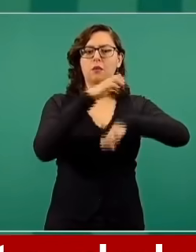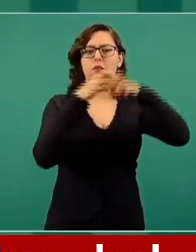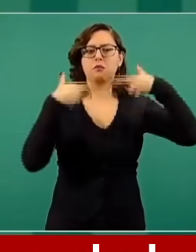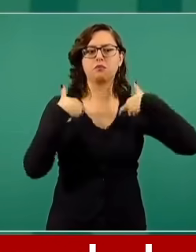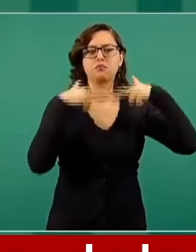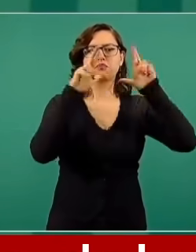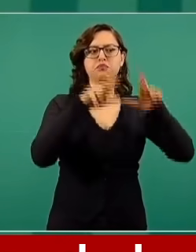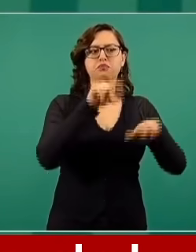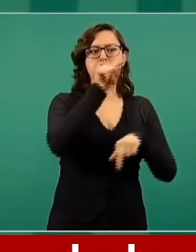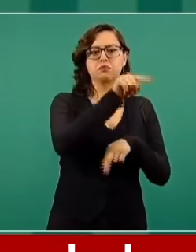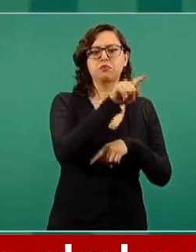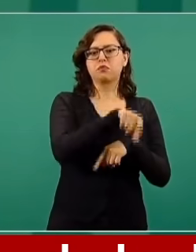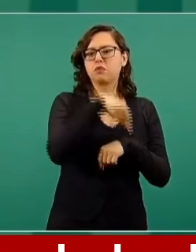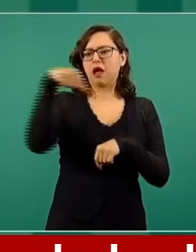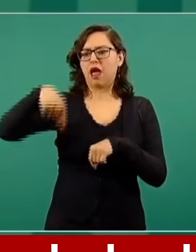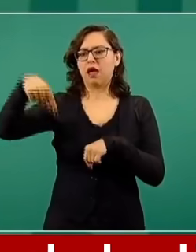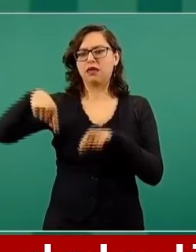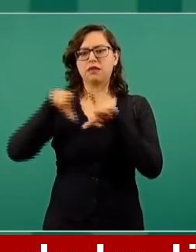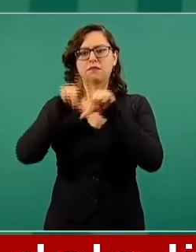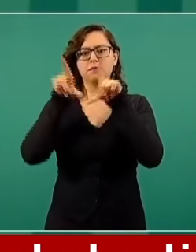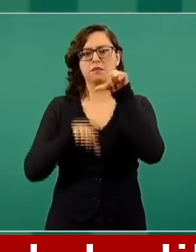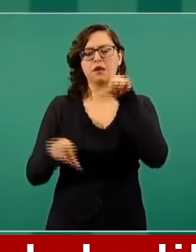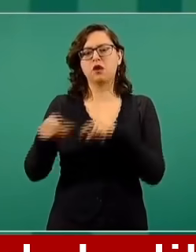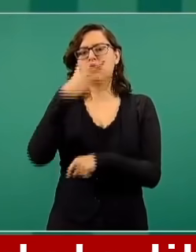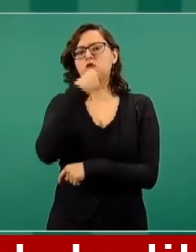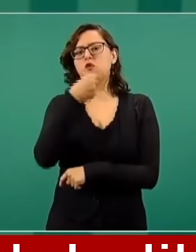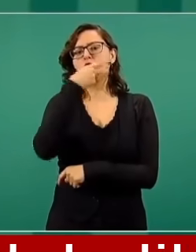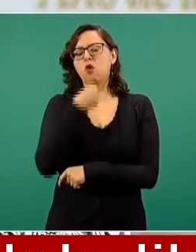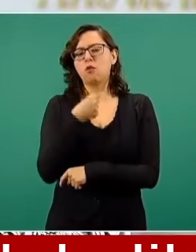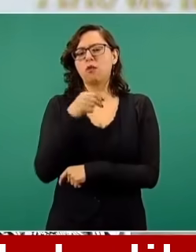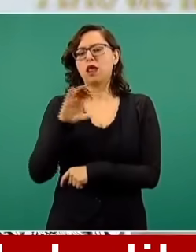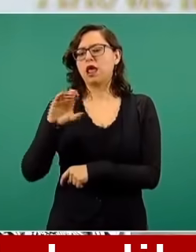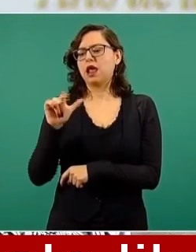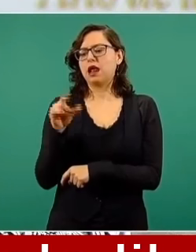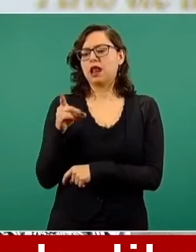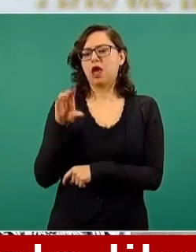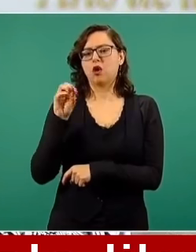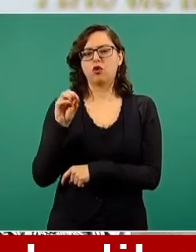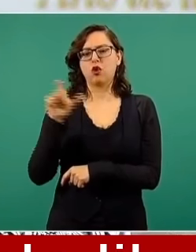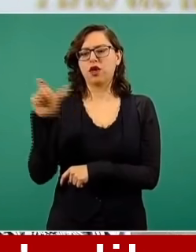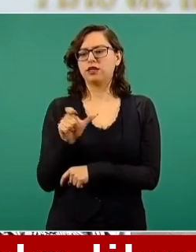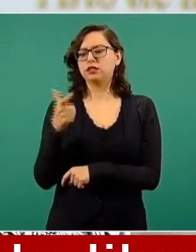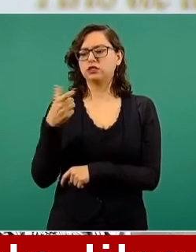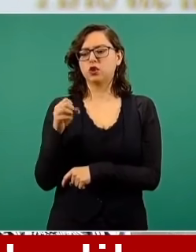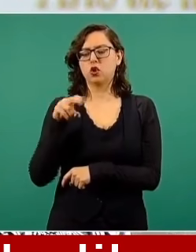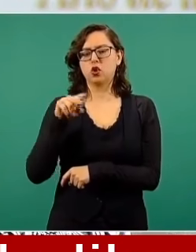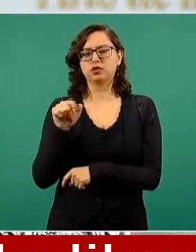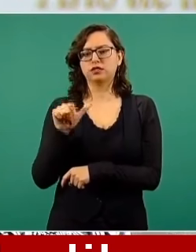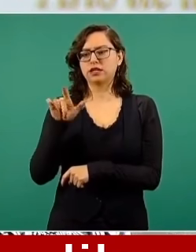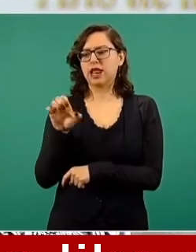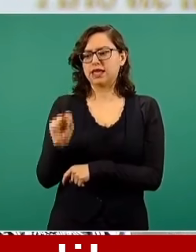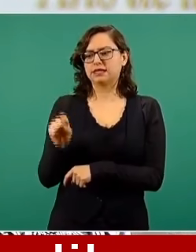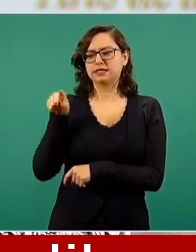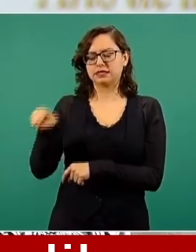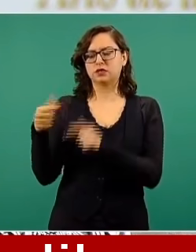un grupo que encabeza Claudio X González, y en efecto,